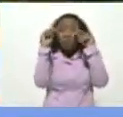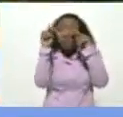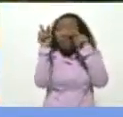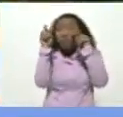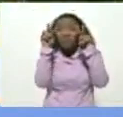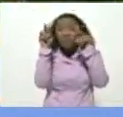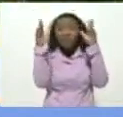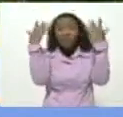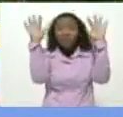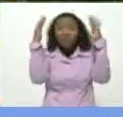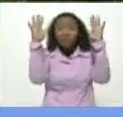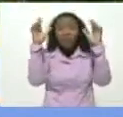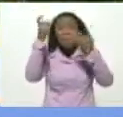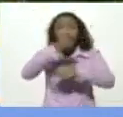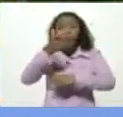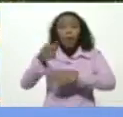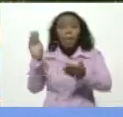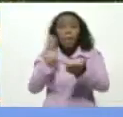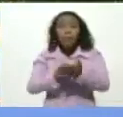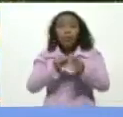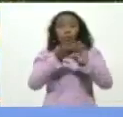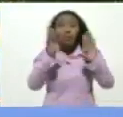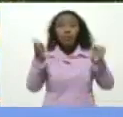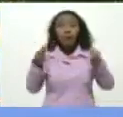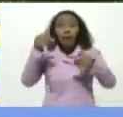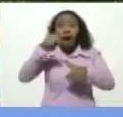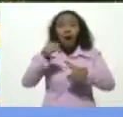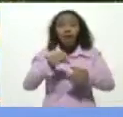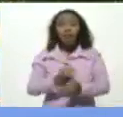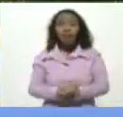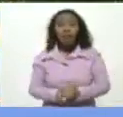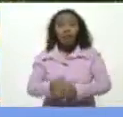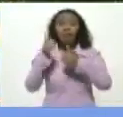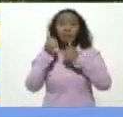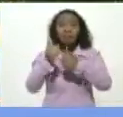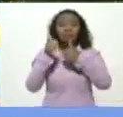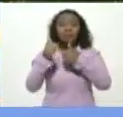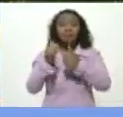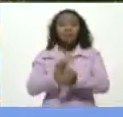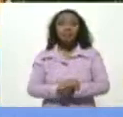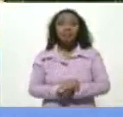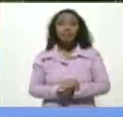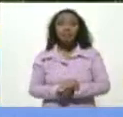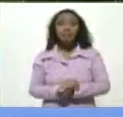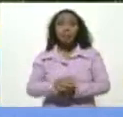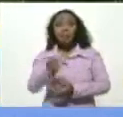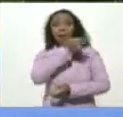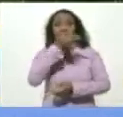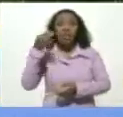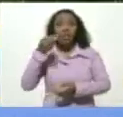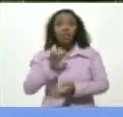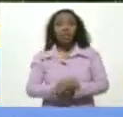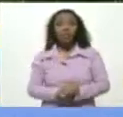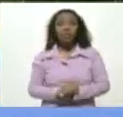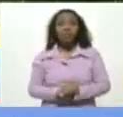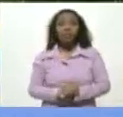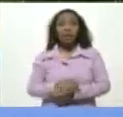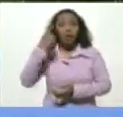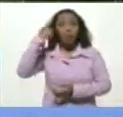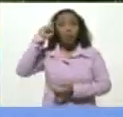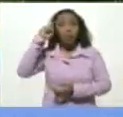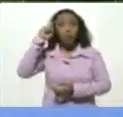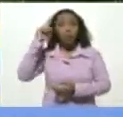Vamos a darle un aplauso a las personas que ubicaron la tarima aquí. Muy bien, excelente. Recuérdeme para